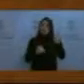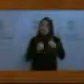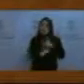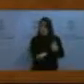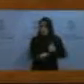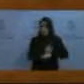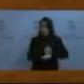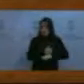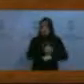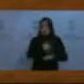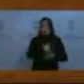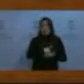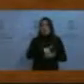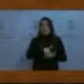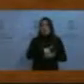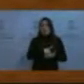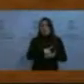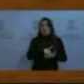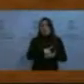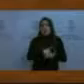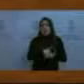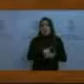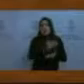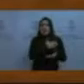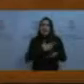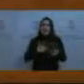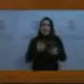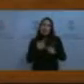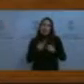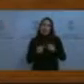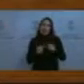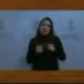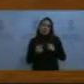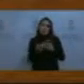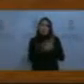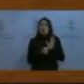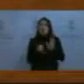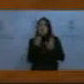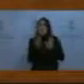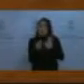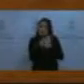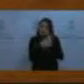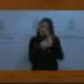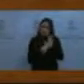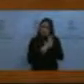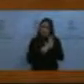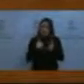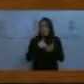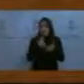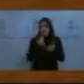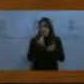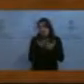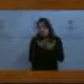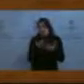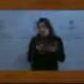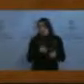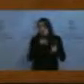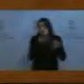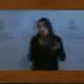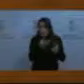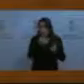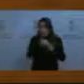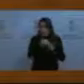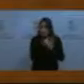que pide más cuestiones, quiere añadir 3 puntos más de solicitud de información en ese tercer